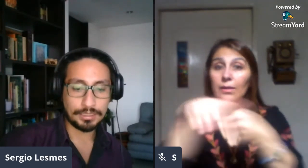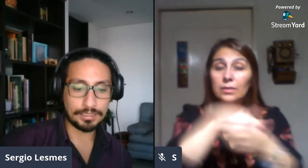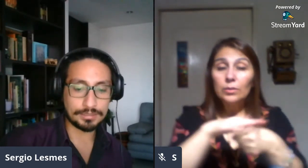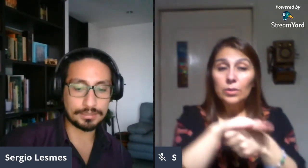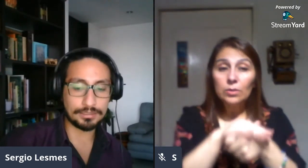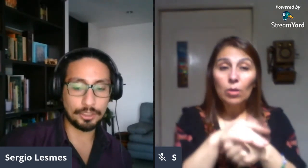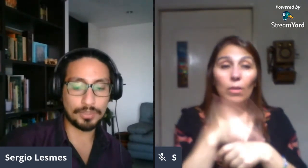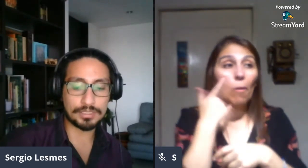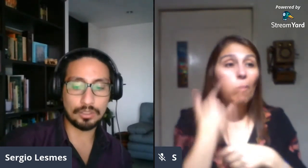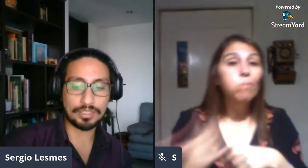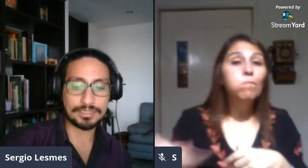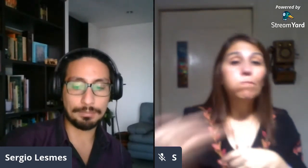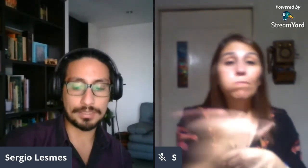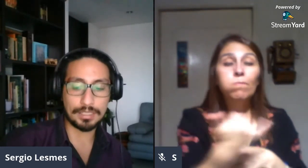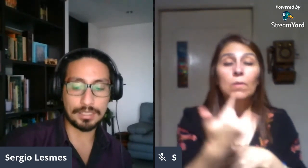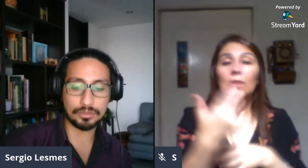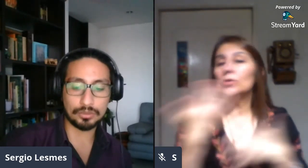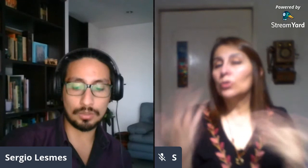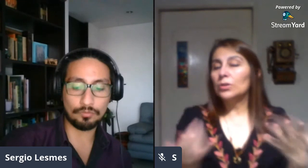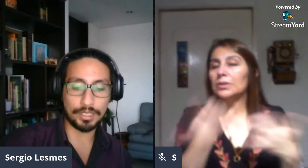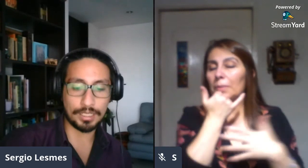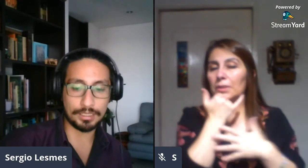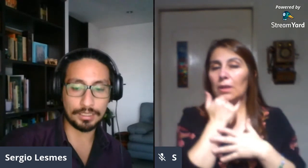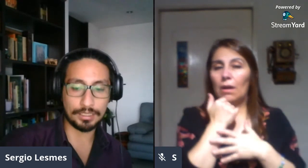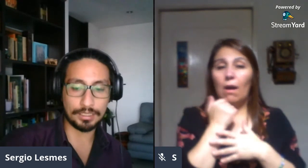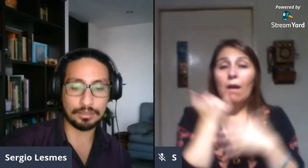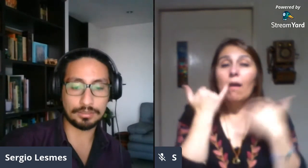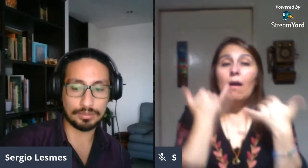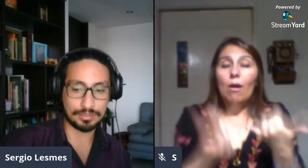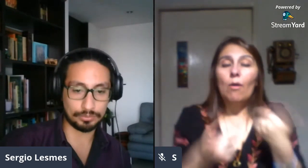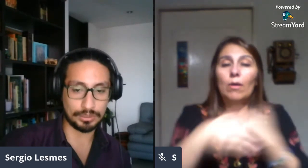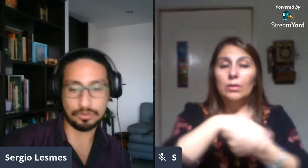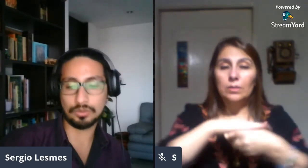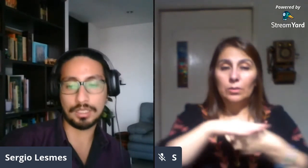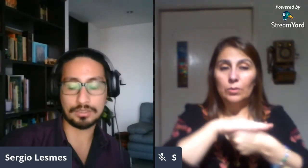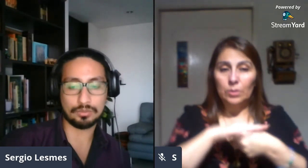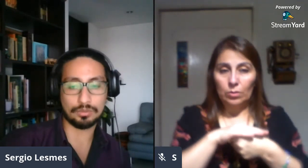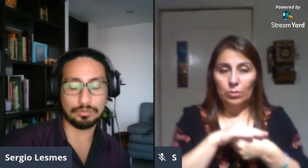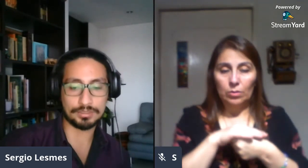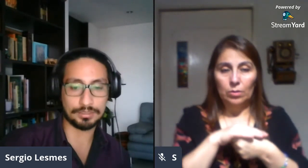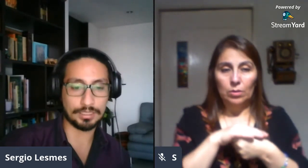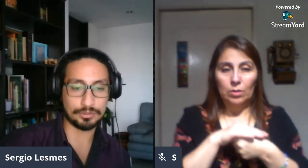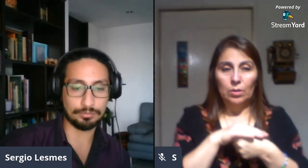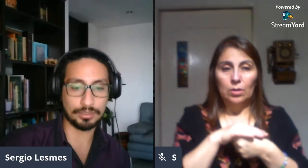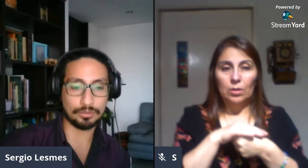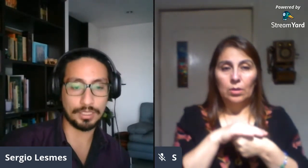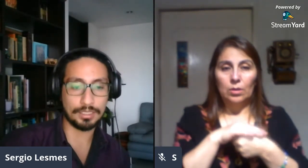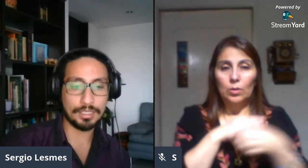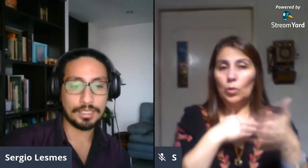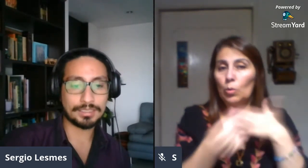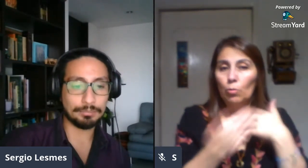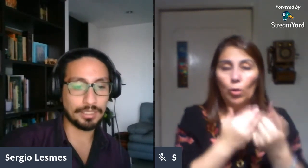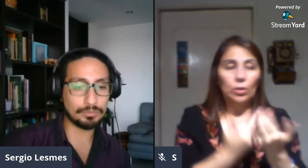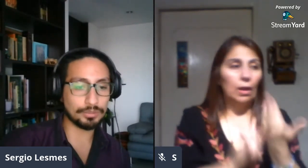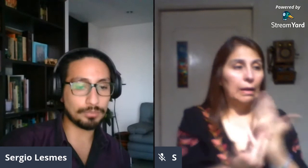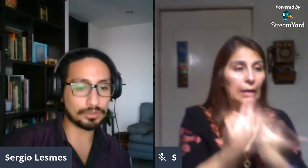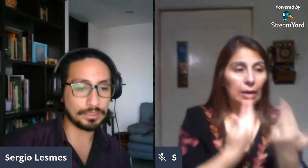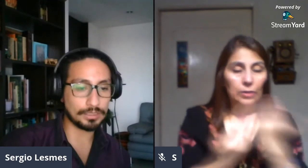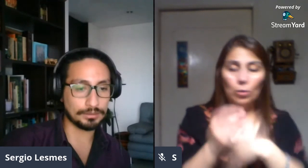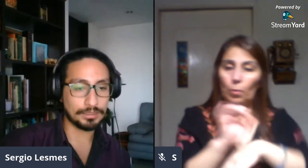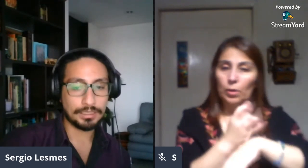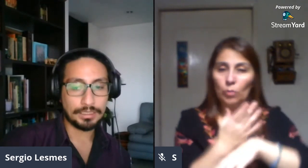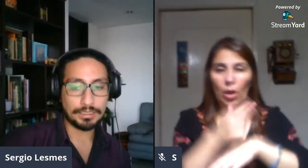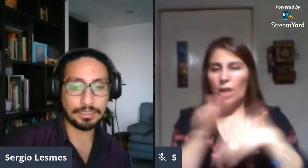actual, y en ese sentido pues lo que está pasando fuera de nuestras computadoras o de nuestra interacción virtual también es